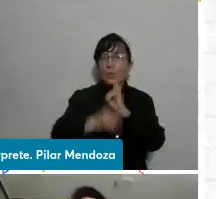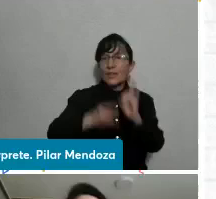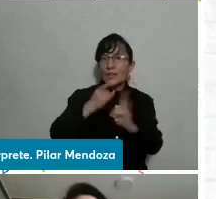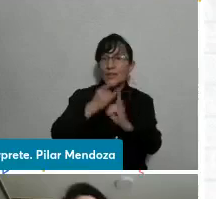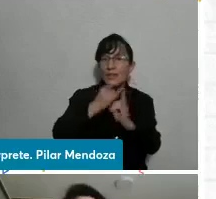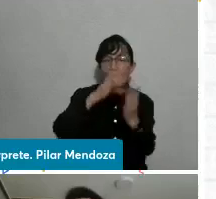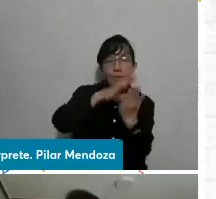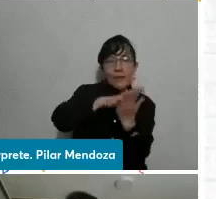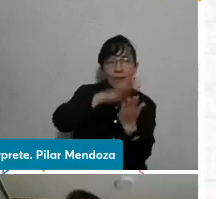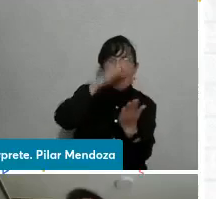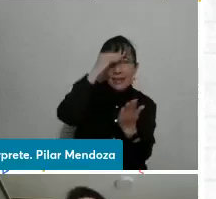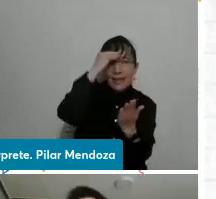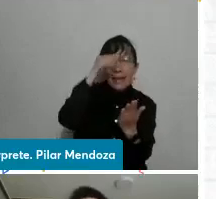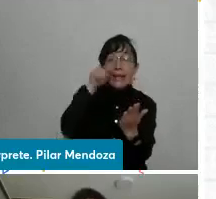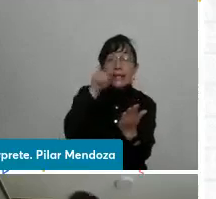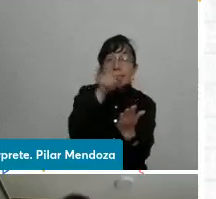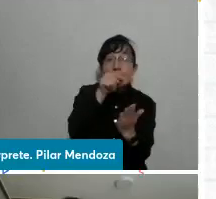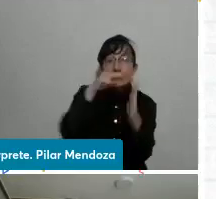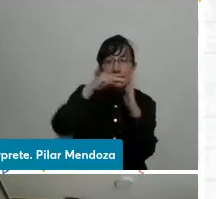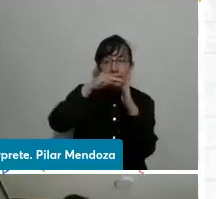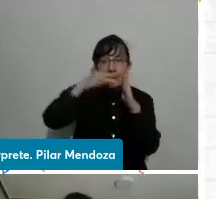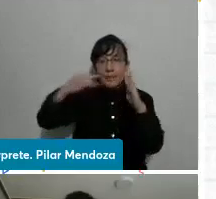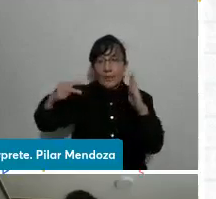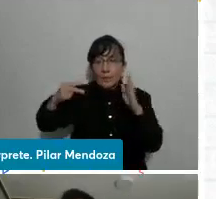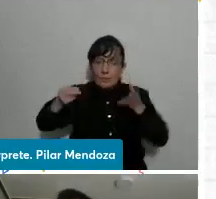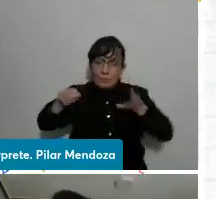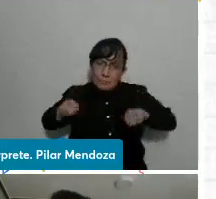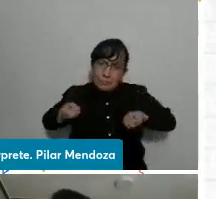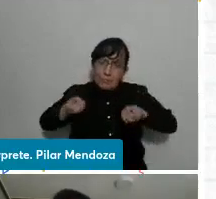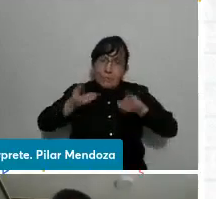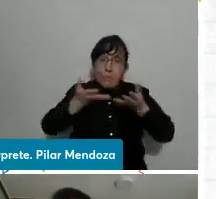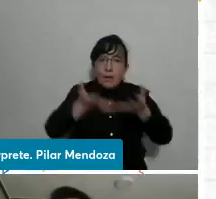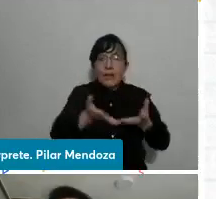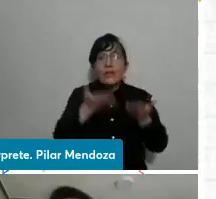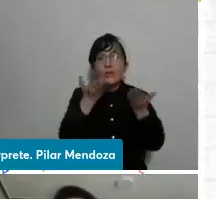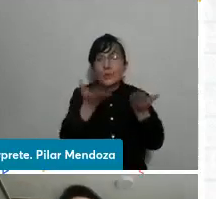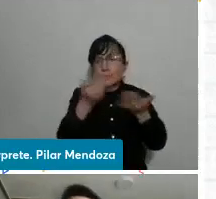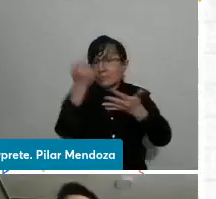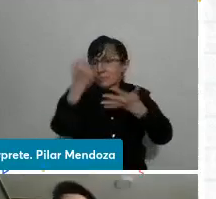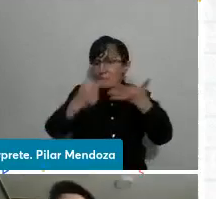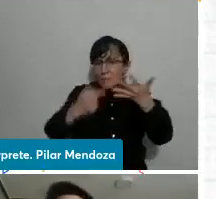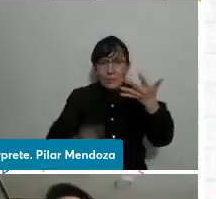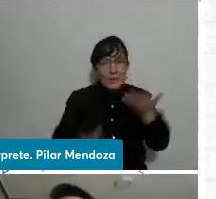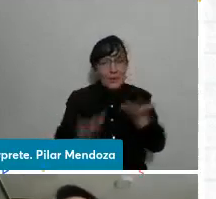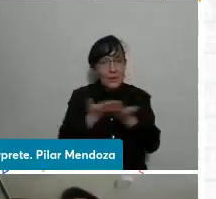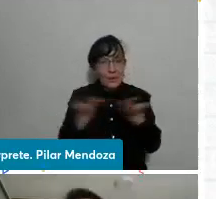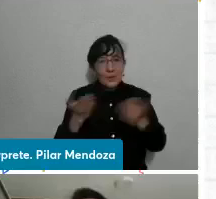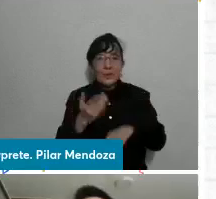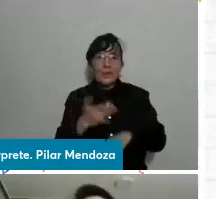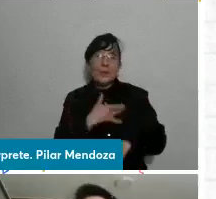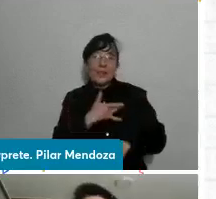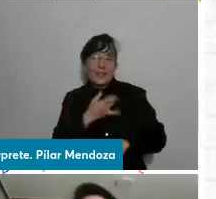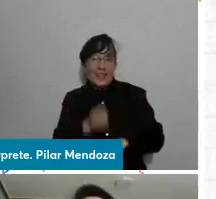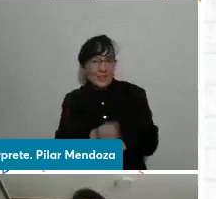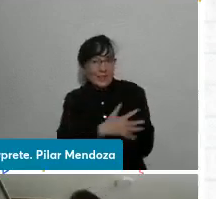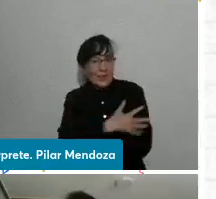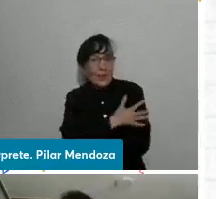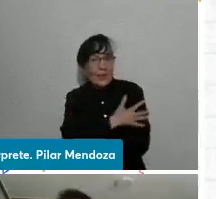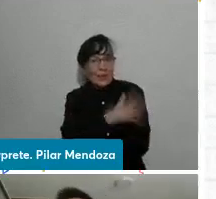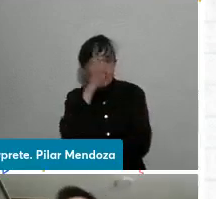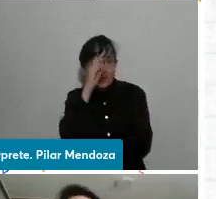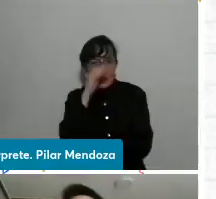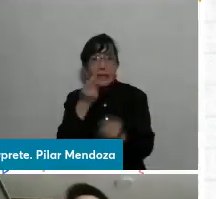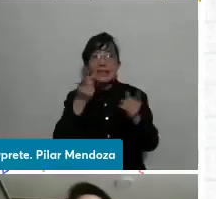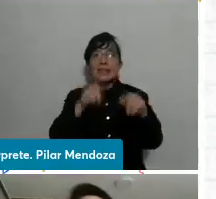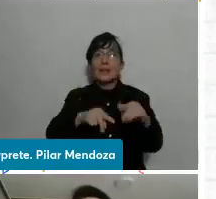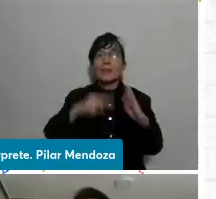la tecnología ha aportado a los principios de múltiples formas de implicación o motivación, como también la